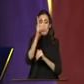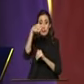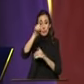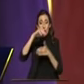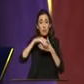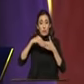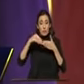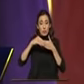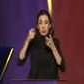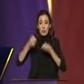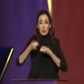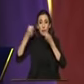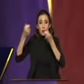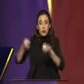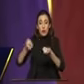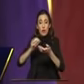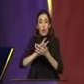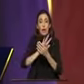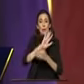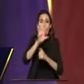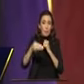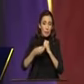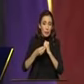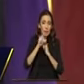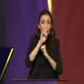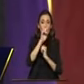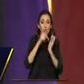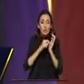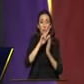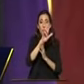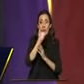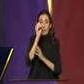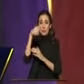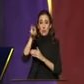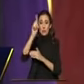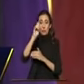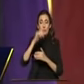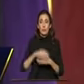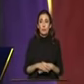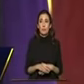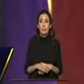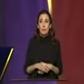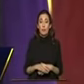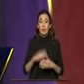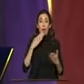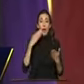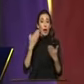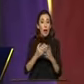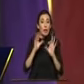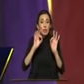$625 millones que se agregan a los 1.300 millones dirigidos a otros bonos y pensiones.